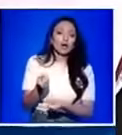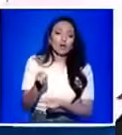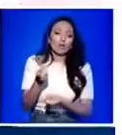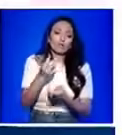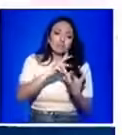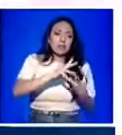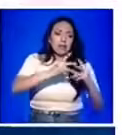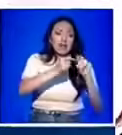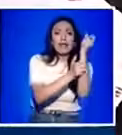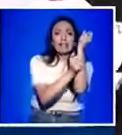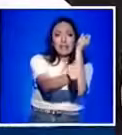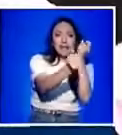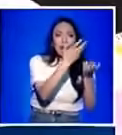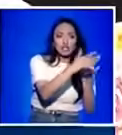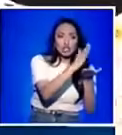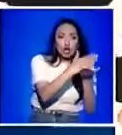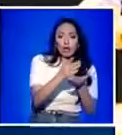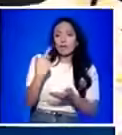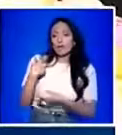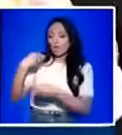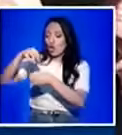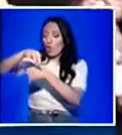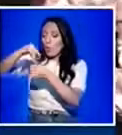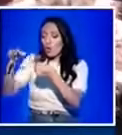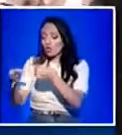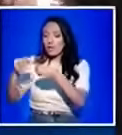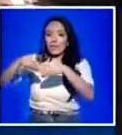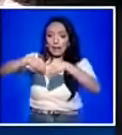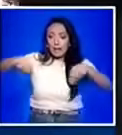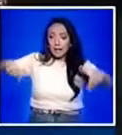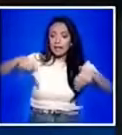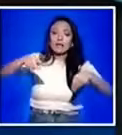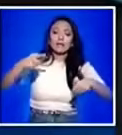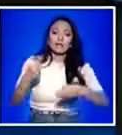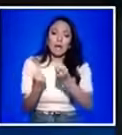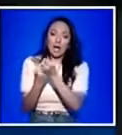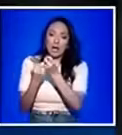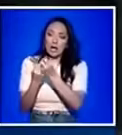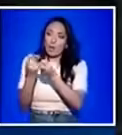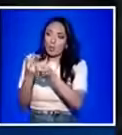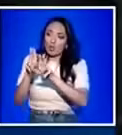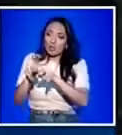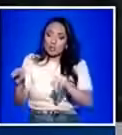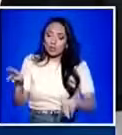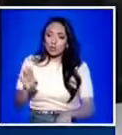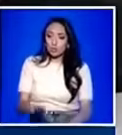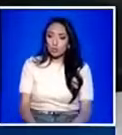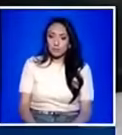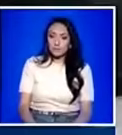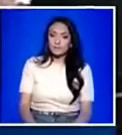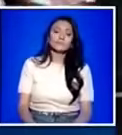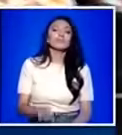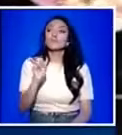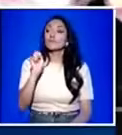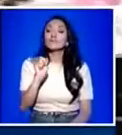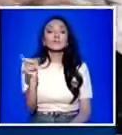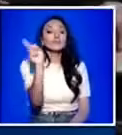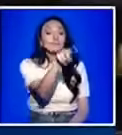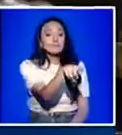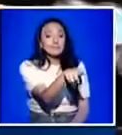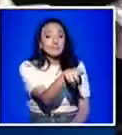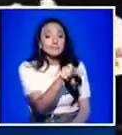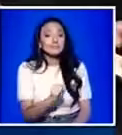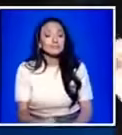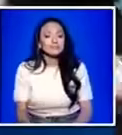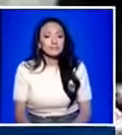reciclaje de tela que sobra, lo que es monederos, cartucheras, y así estamos apoyando al medio ambiente y también... Bien, bien. Felicitaciones. ¿Qué tenemos por acá, mi